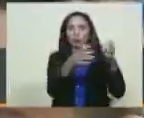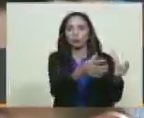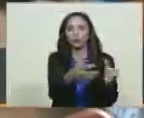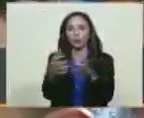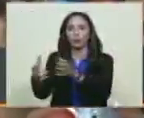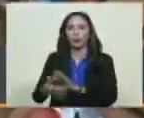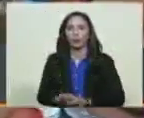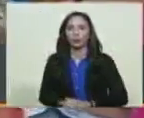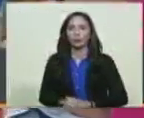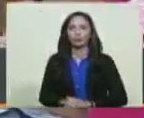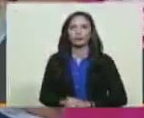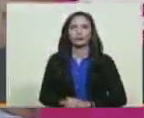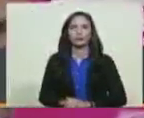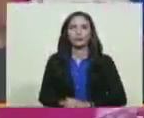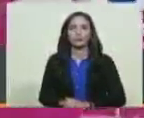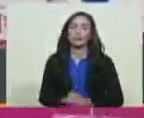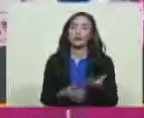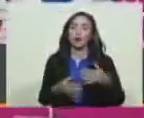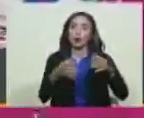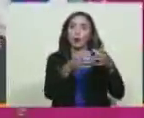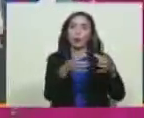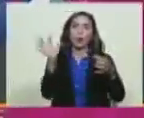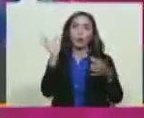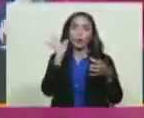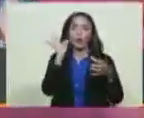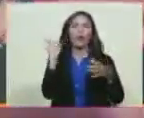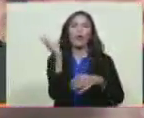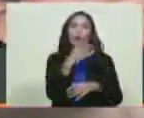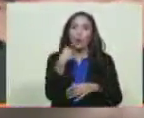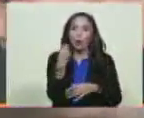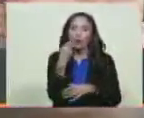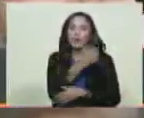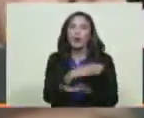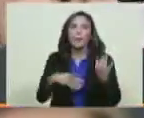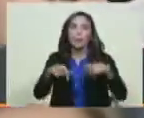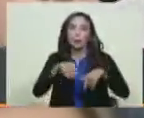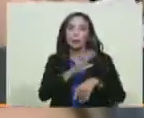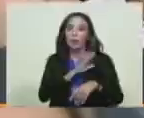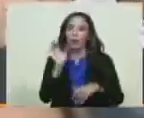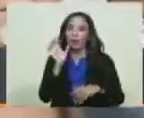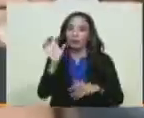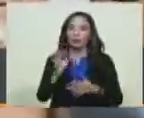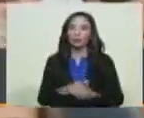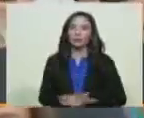territoriales fueron electas mujeres jóvenes de la patria mujeres patriotas